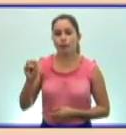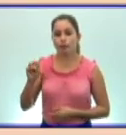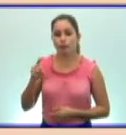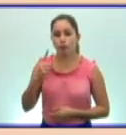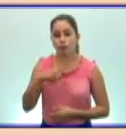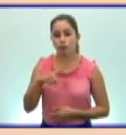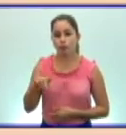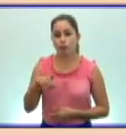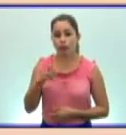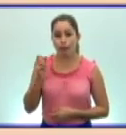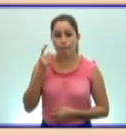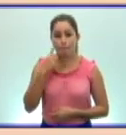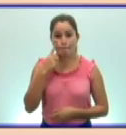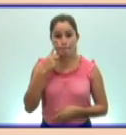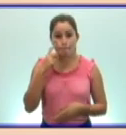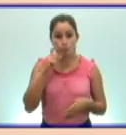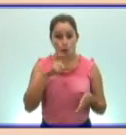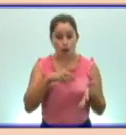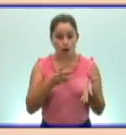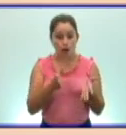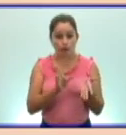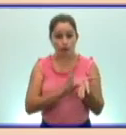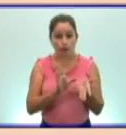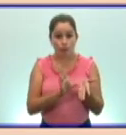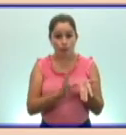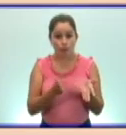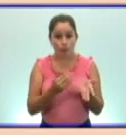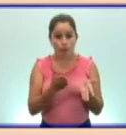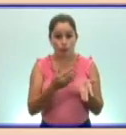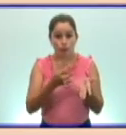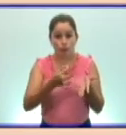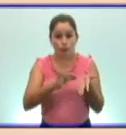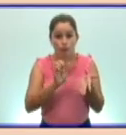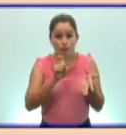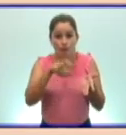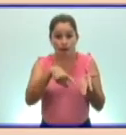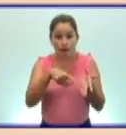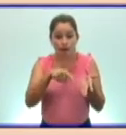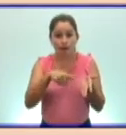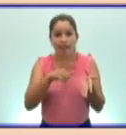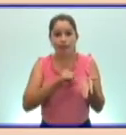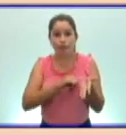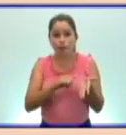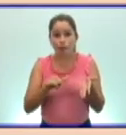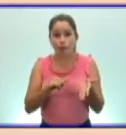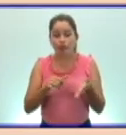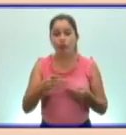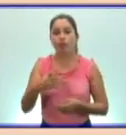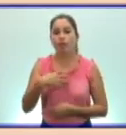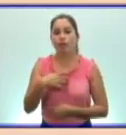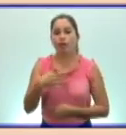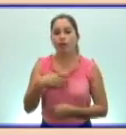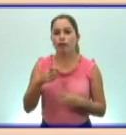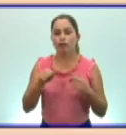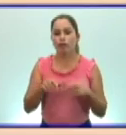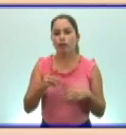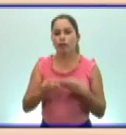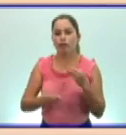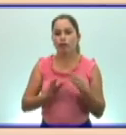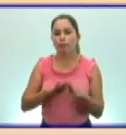al final del libro de texto, esta información, y tendríamos entonces que después de haber